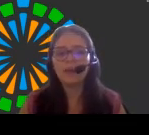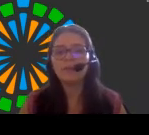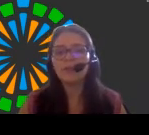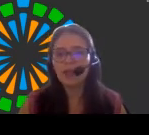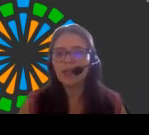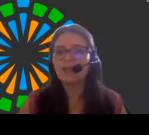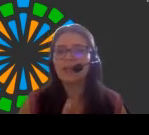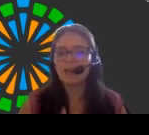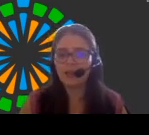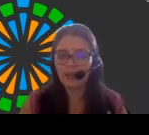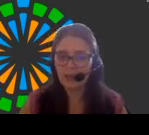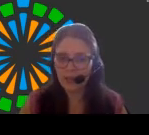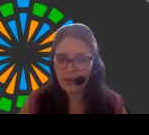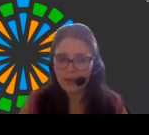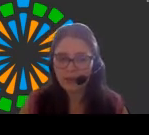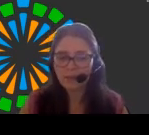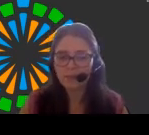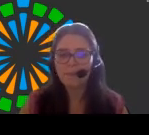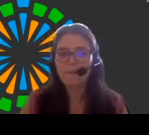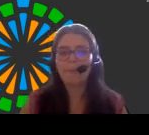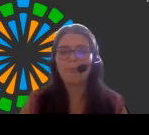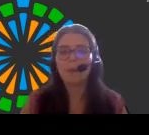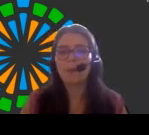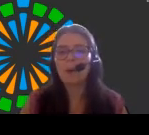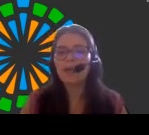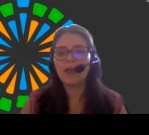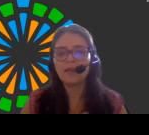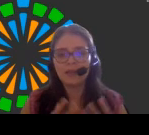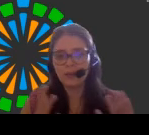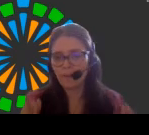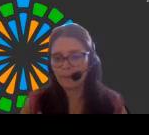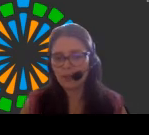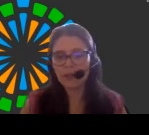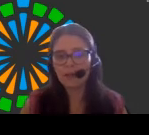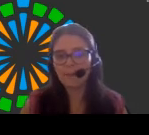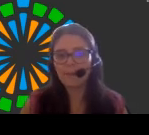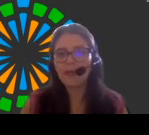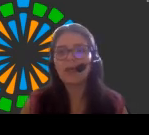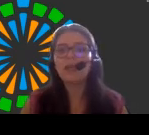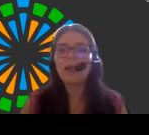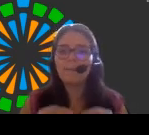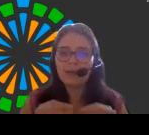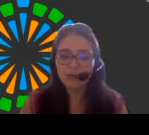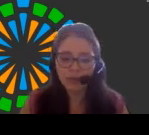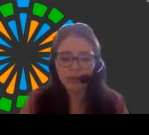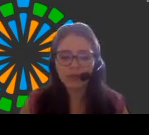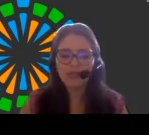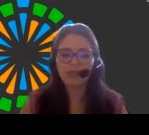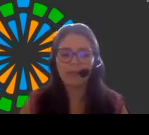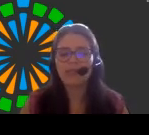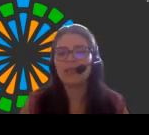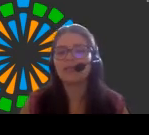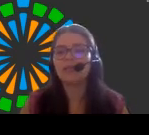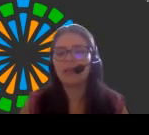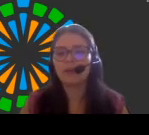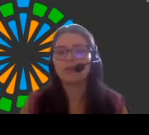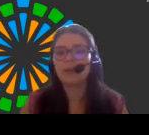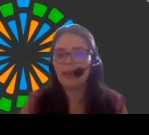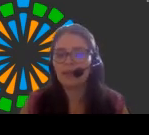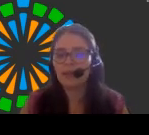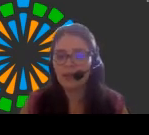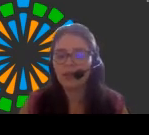como es Buscar las alternativas no hay nada escrito en piedra y la persona con discapacidad